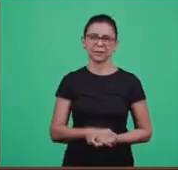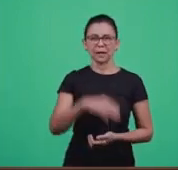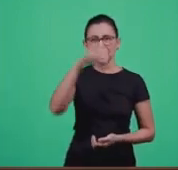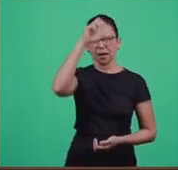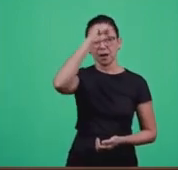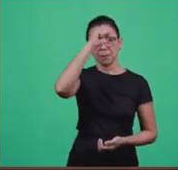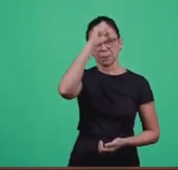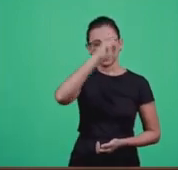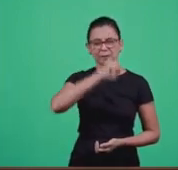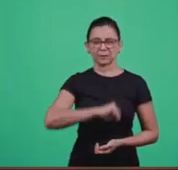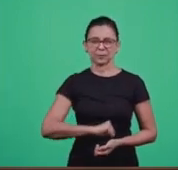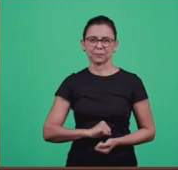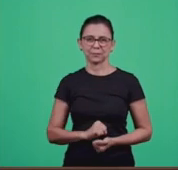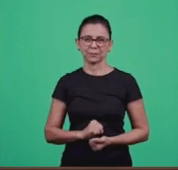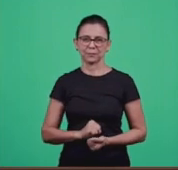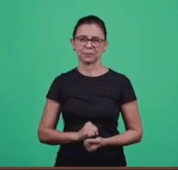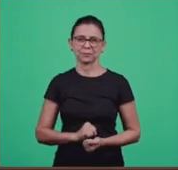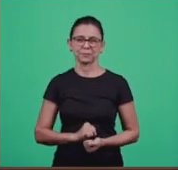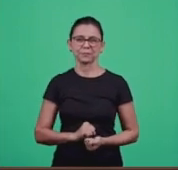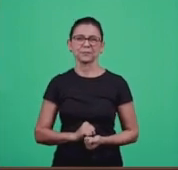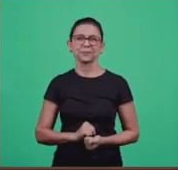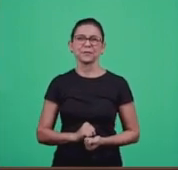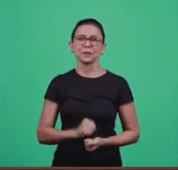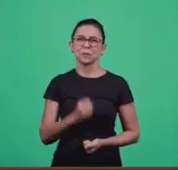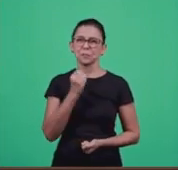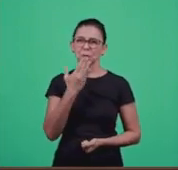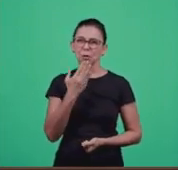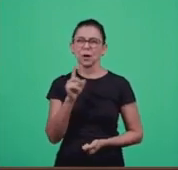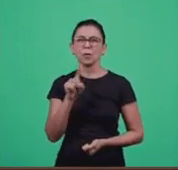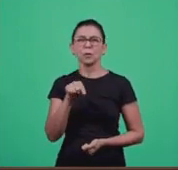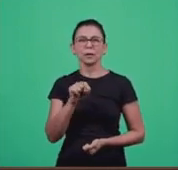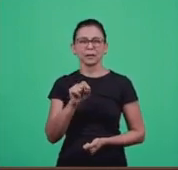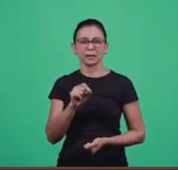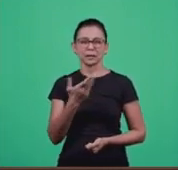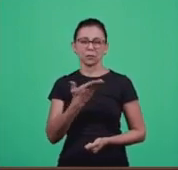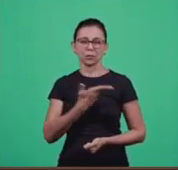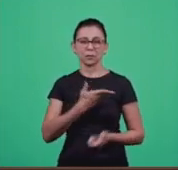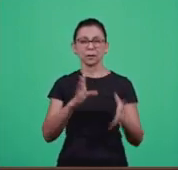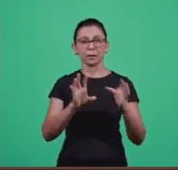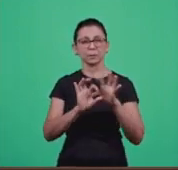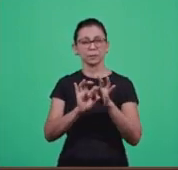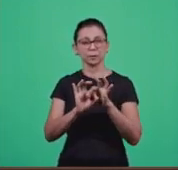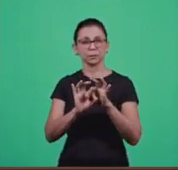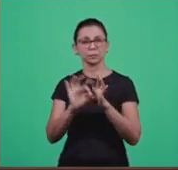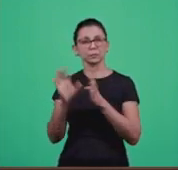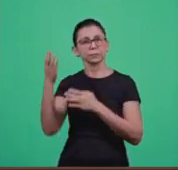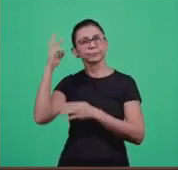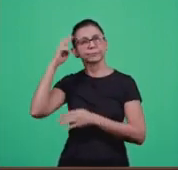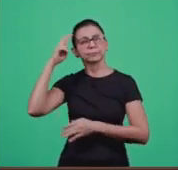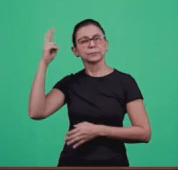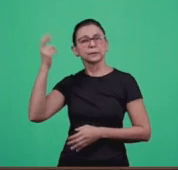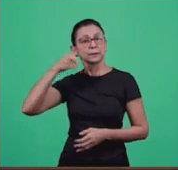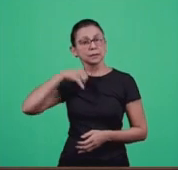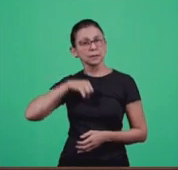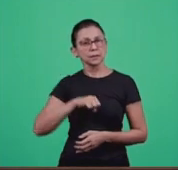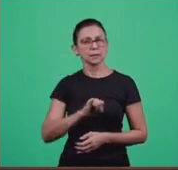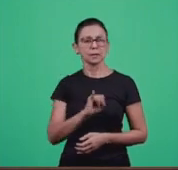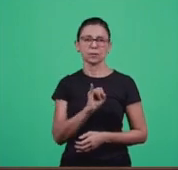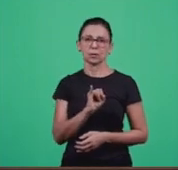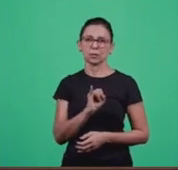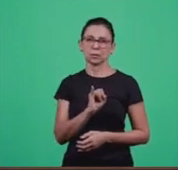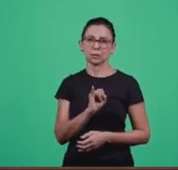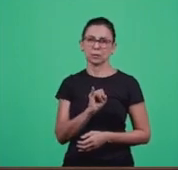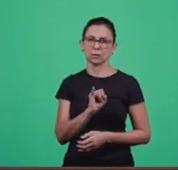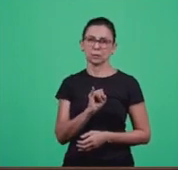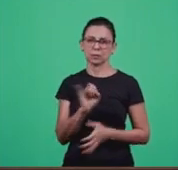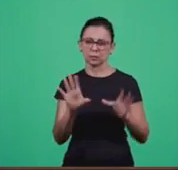queridos adolescentes, guarden estas enseñanzas. El objetivo de nuestras vidas es ser amigos del Señor, es andar en comunión